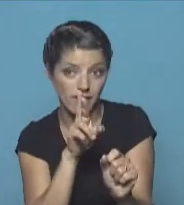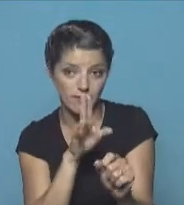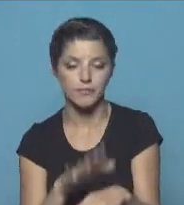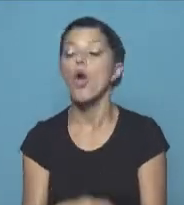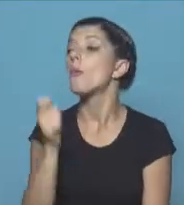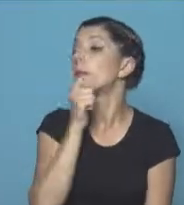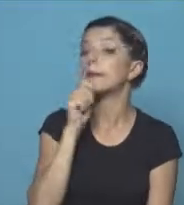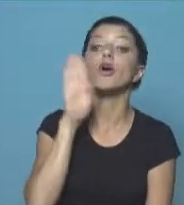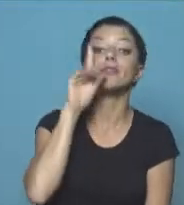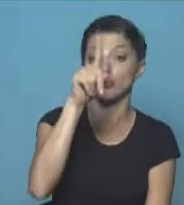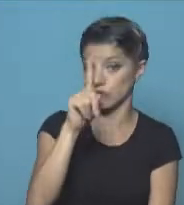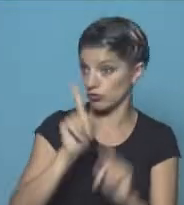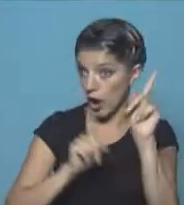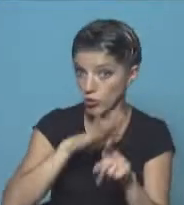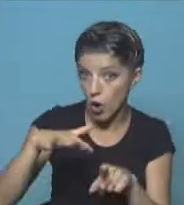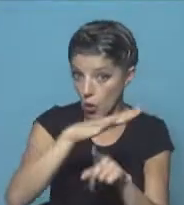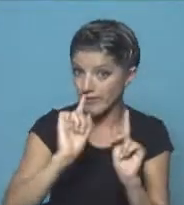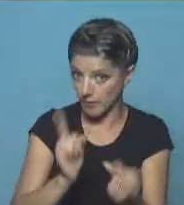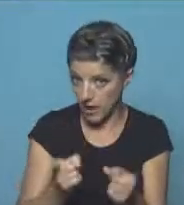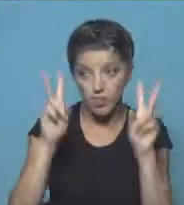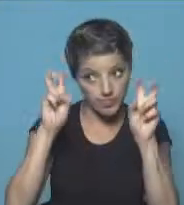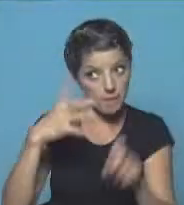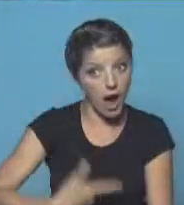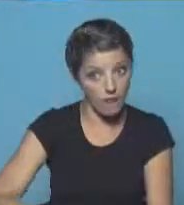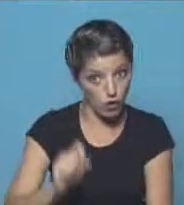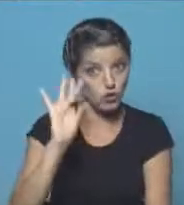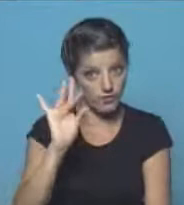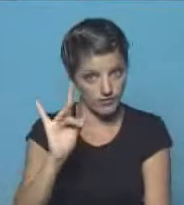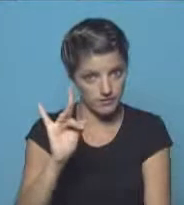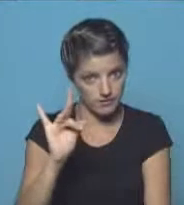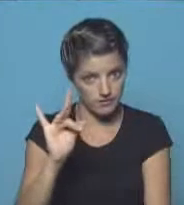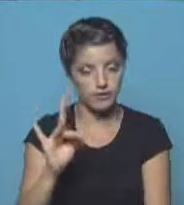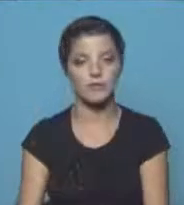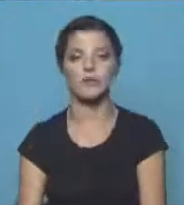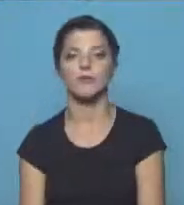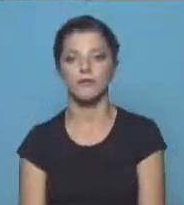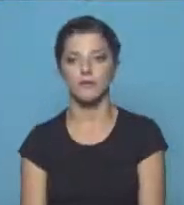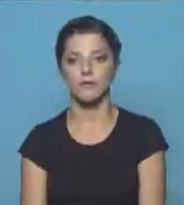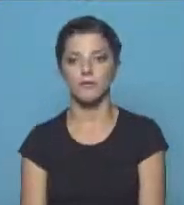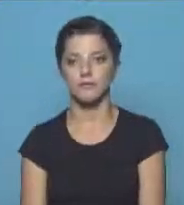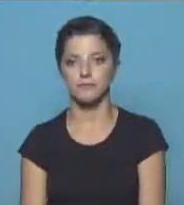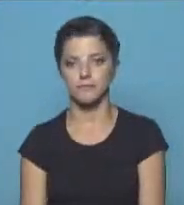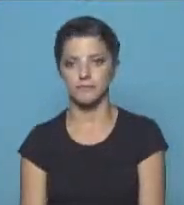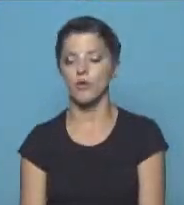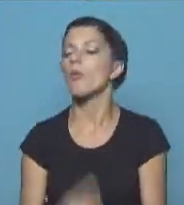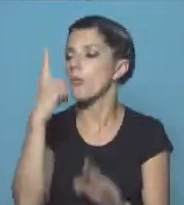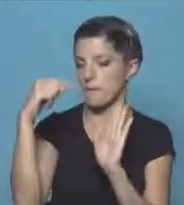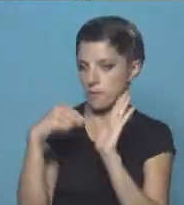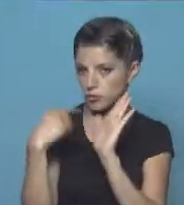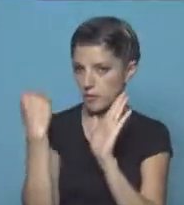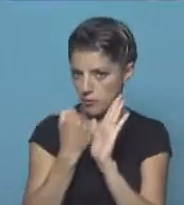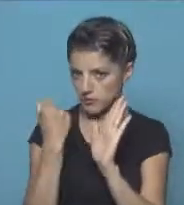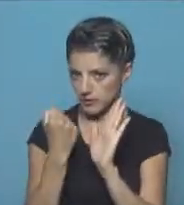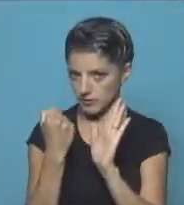que hay estados en donde el tema de la cuestión del aborto sigue siendo muy complicado. Lo digo por lo del Huffington Totalmente, Post. sí, es En verdad. Una cuestión importante, Sí.